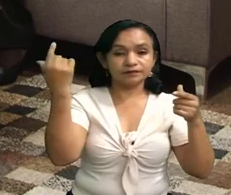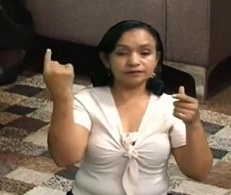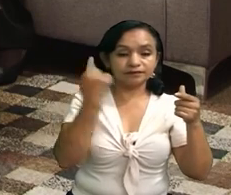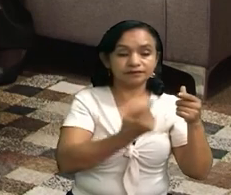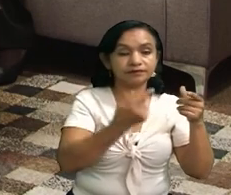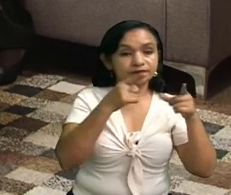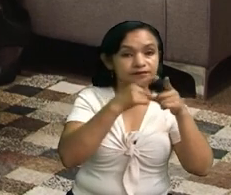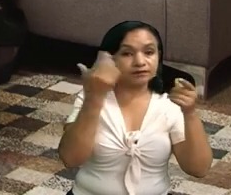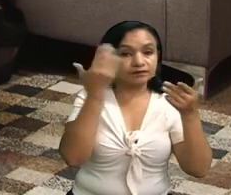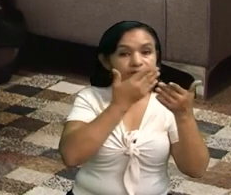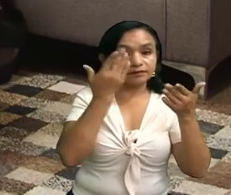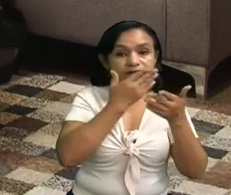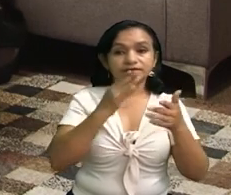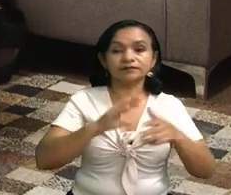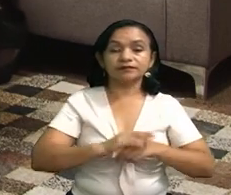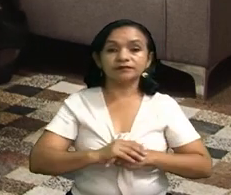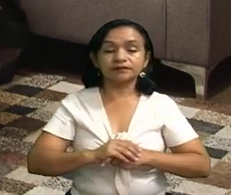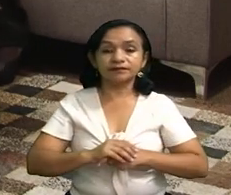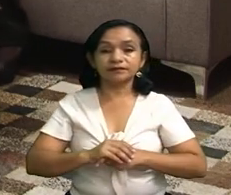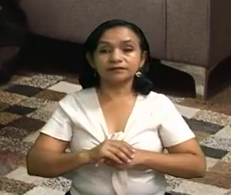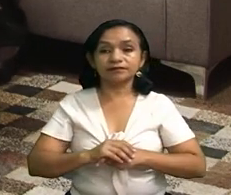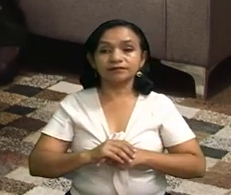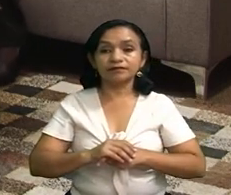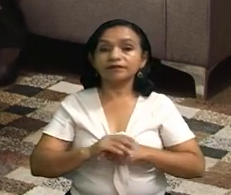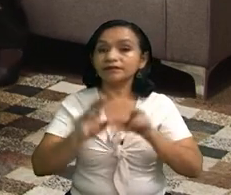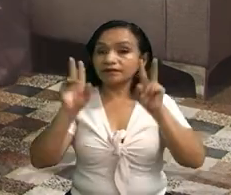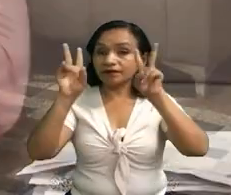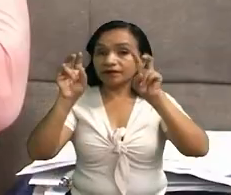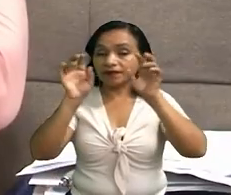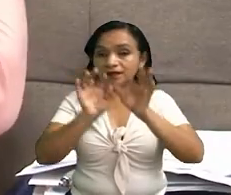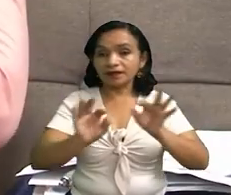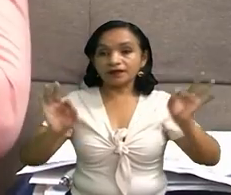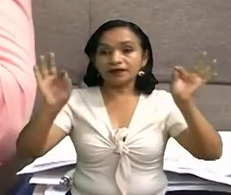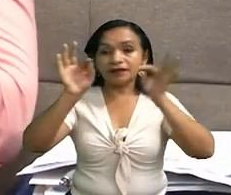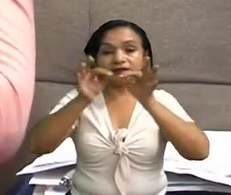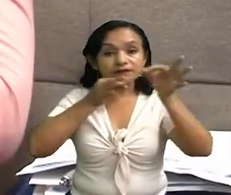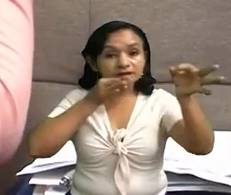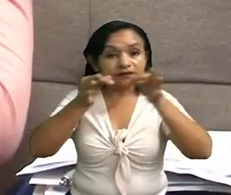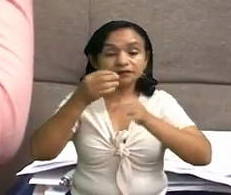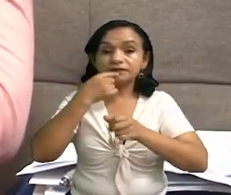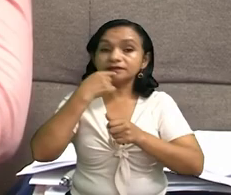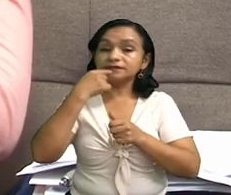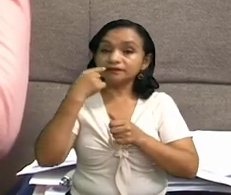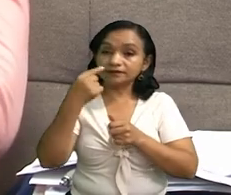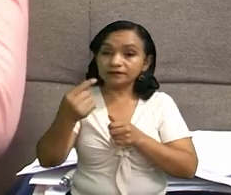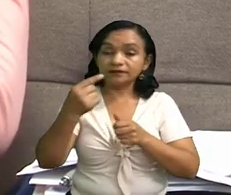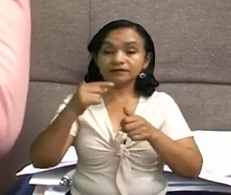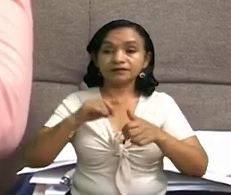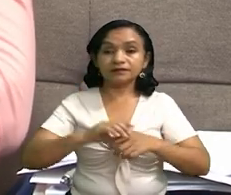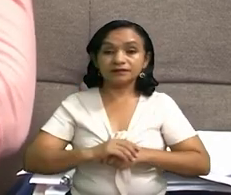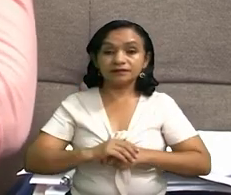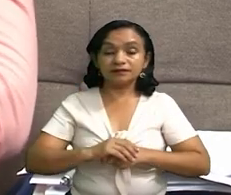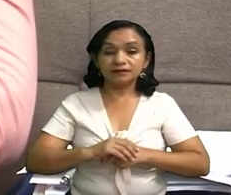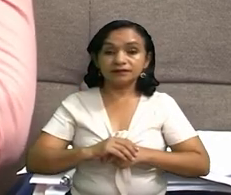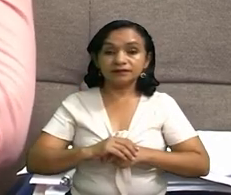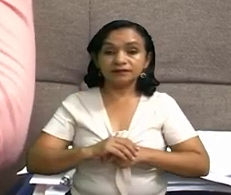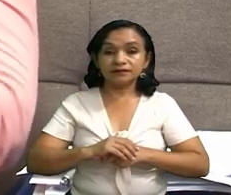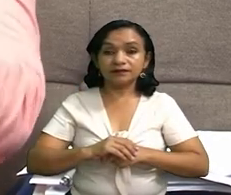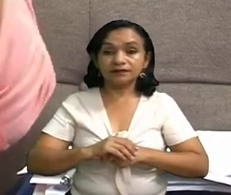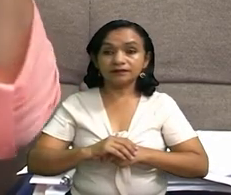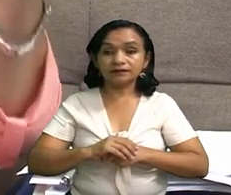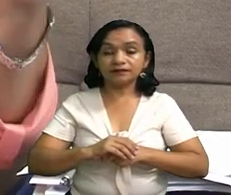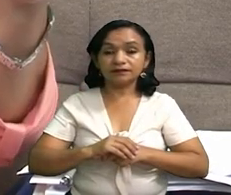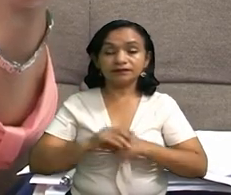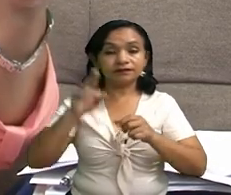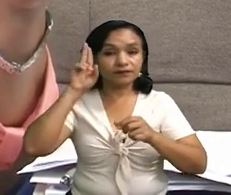a estudiar aquí. Y hay un aspecto que a mí me gustaría enfatizar y es que nosotros